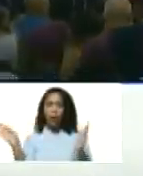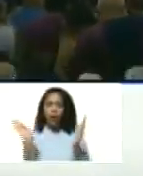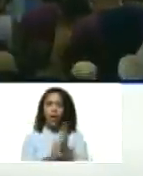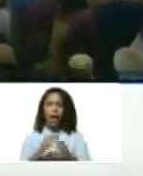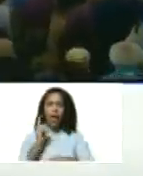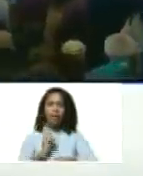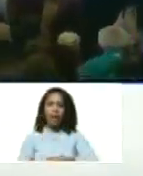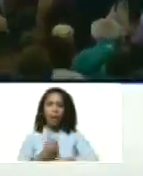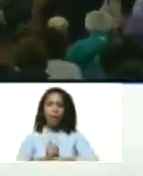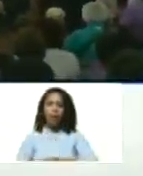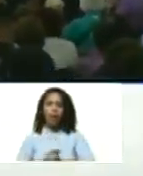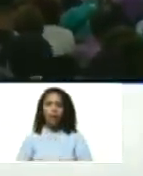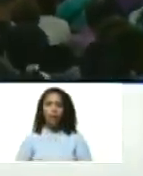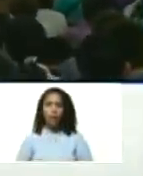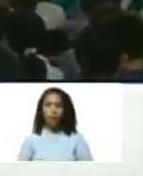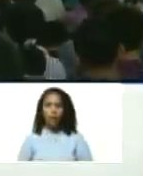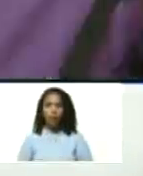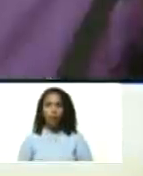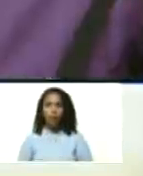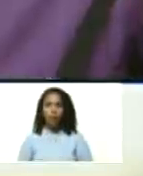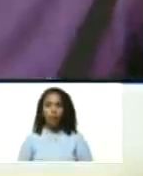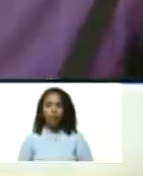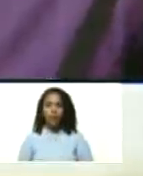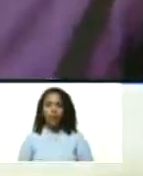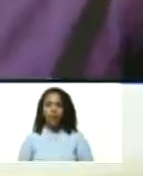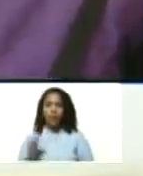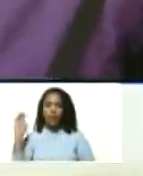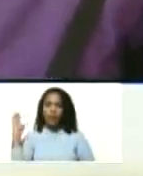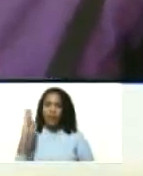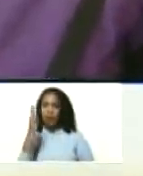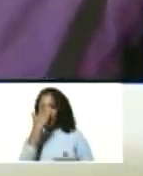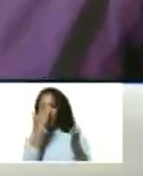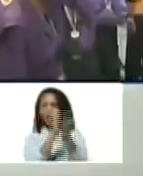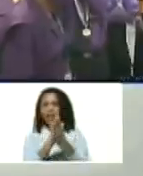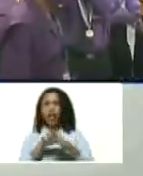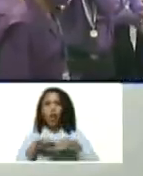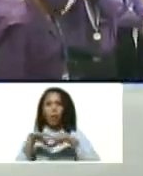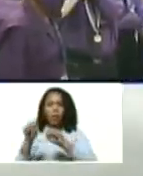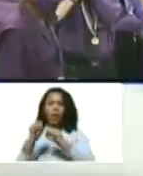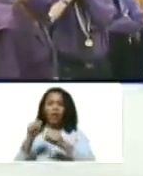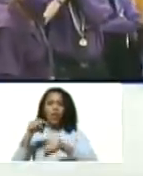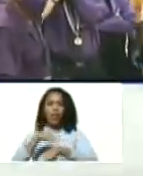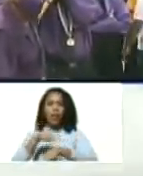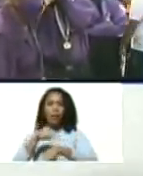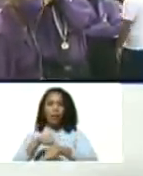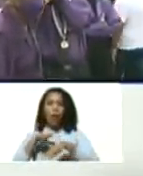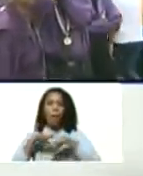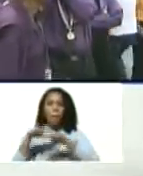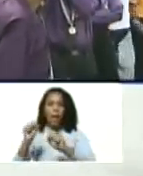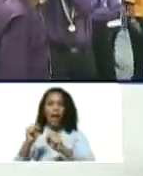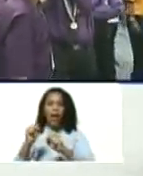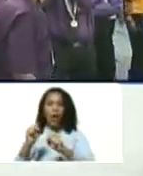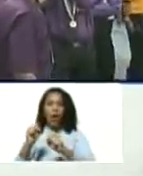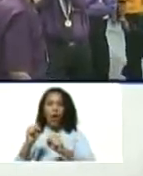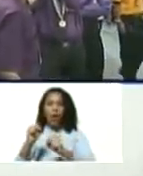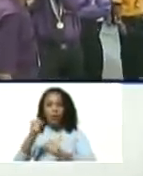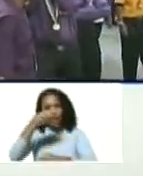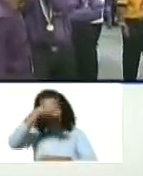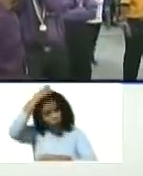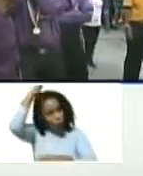época vino a enfrentar a los imperios de la época al imperio romano